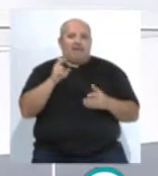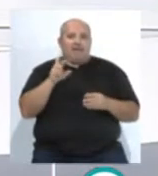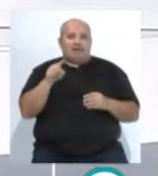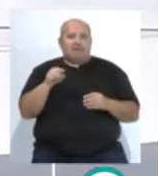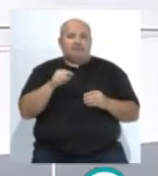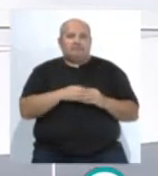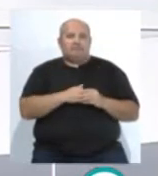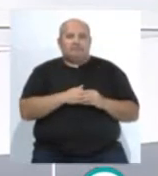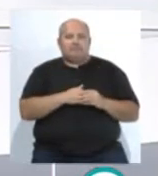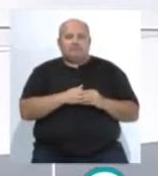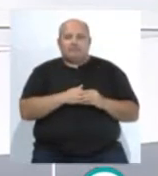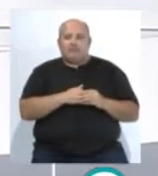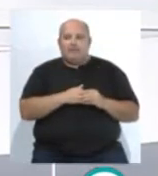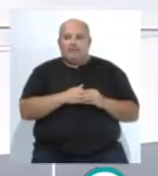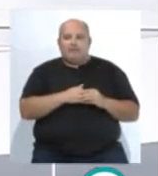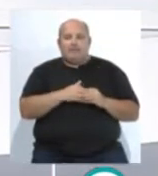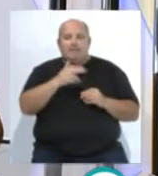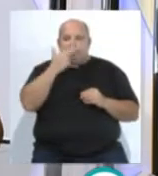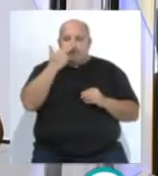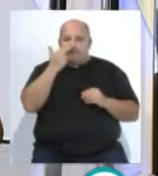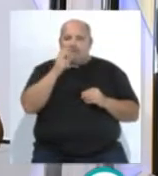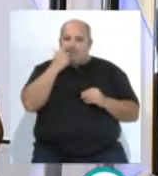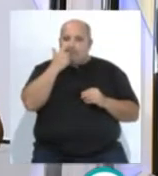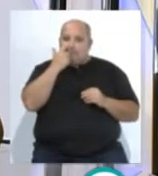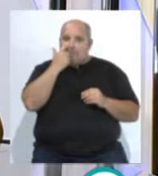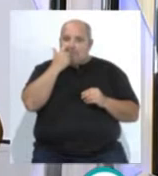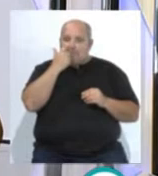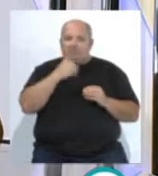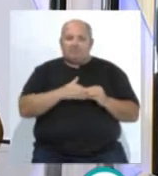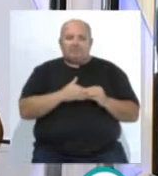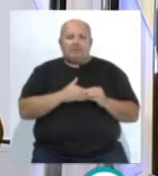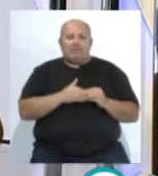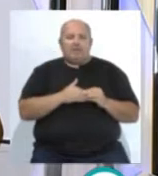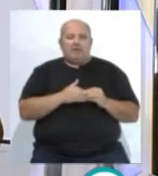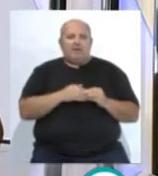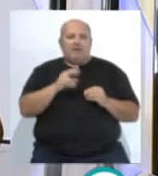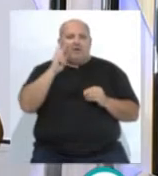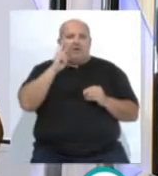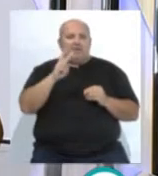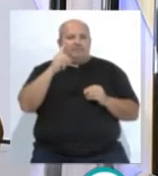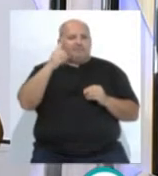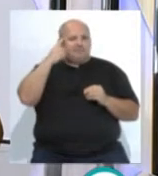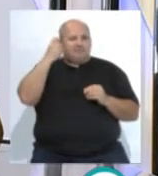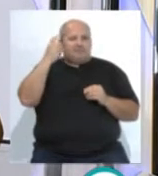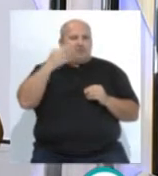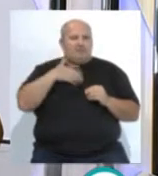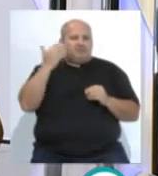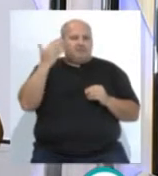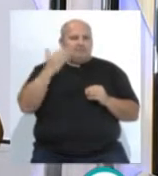porque después de interpretar. Es interesante, Hugo, lo de la apuesta. Tú observar o recordemos, entre